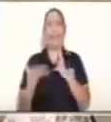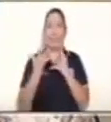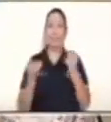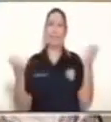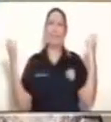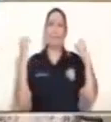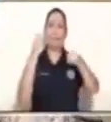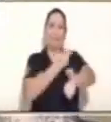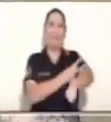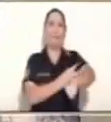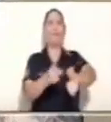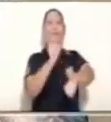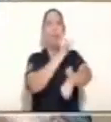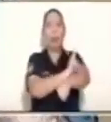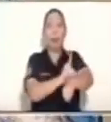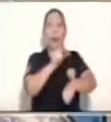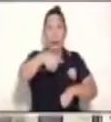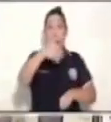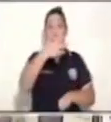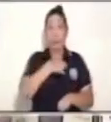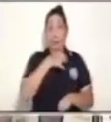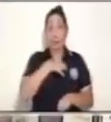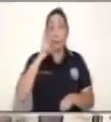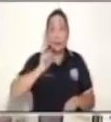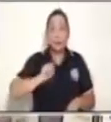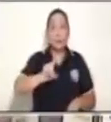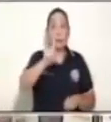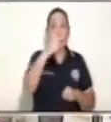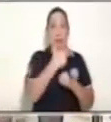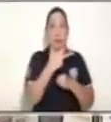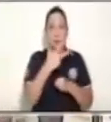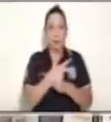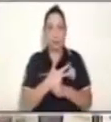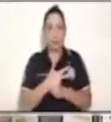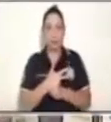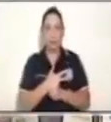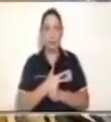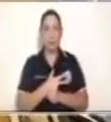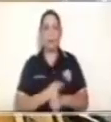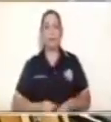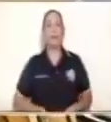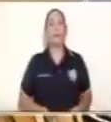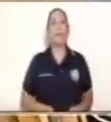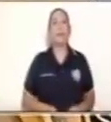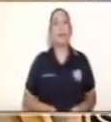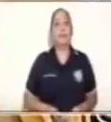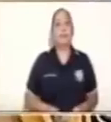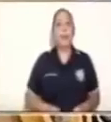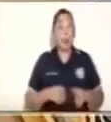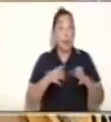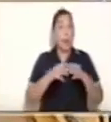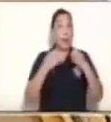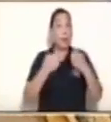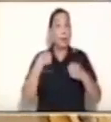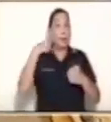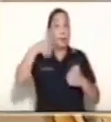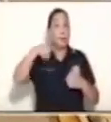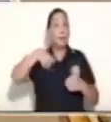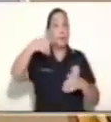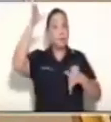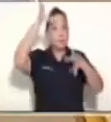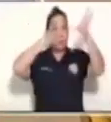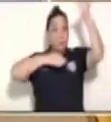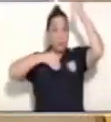con su cabeza aquí en el brazo y solamente se le iluminan los ojos. Entonces nos vamos a aprender